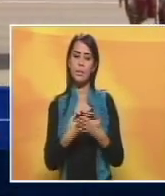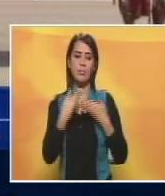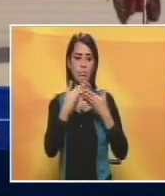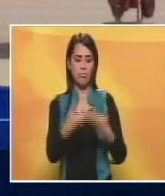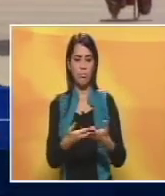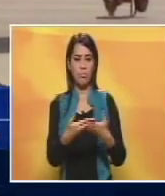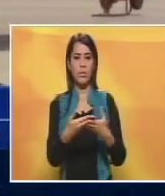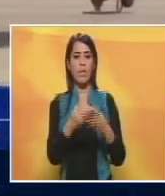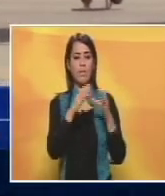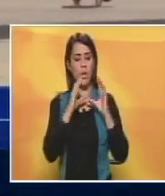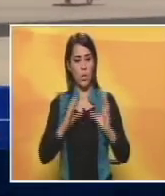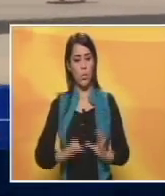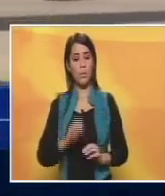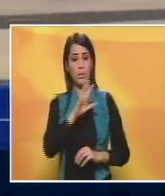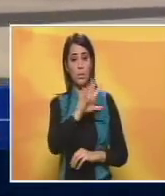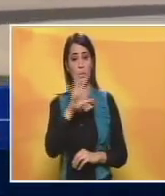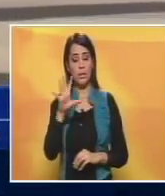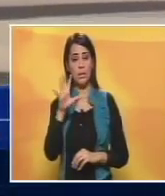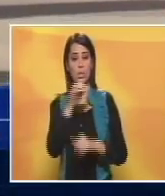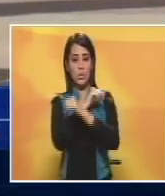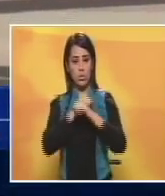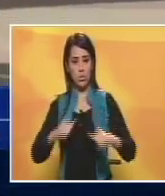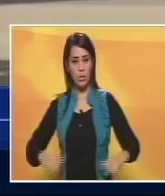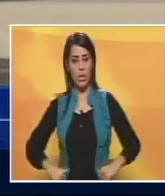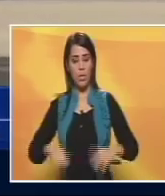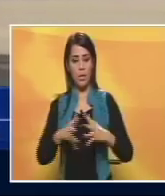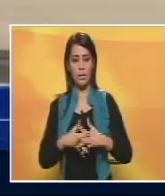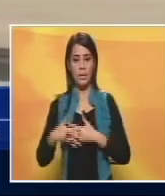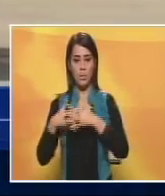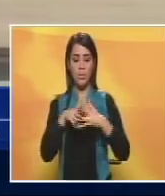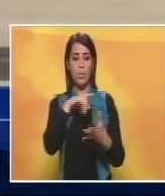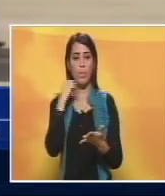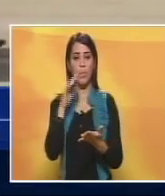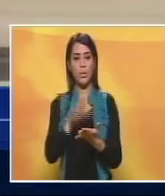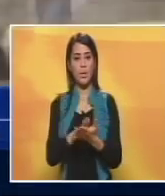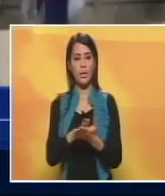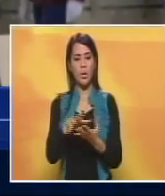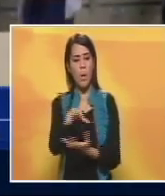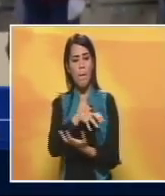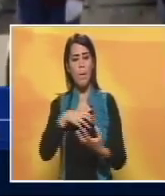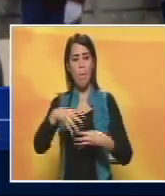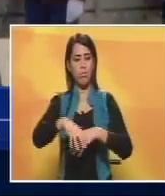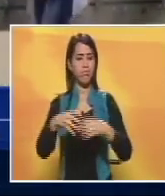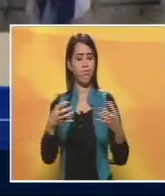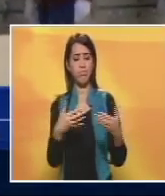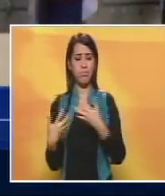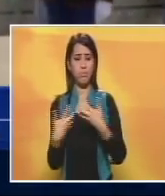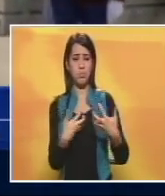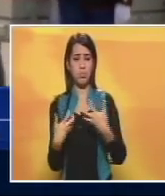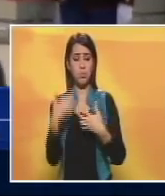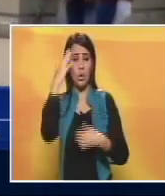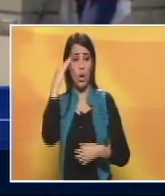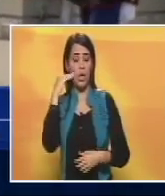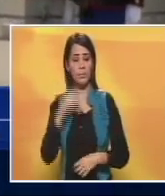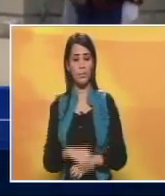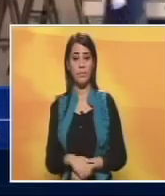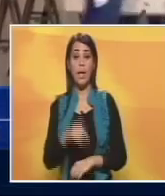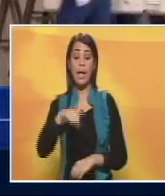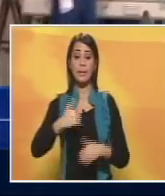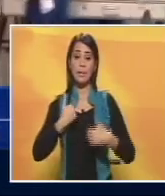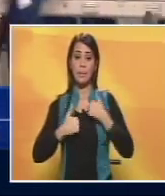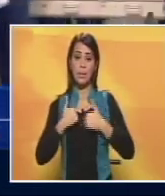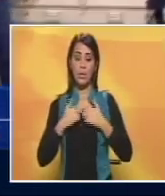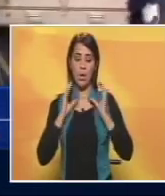de los restos de 55 presuntos soldados estadounidenses que murieron durante la Guerra de Corea. Este miércoles los restos